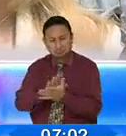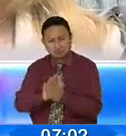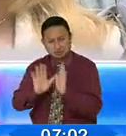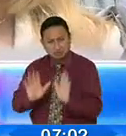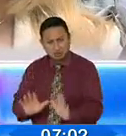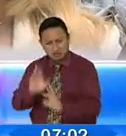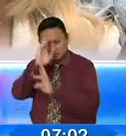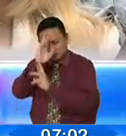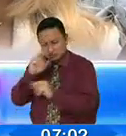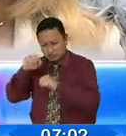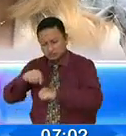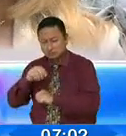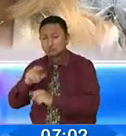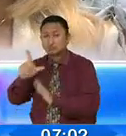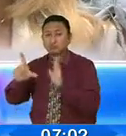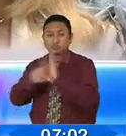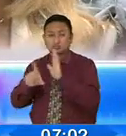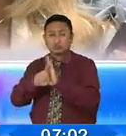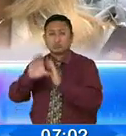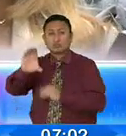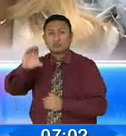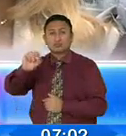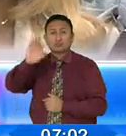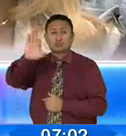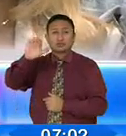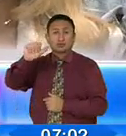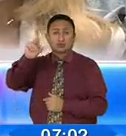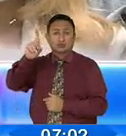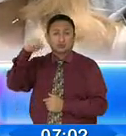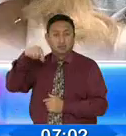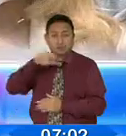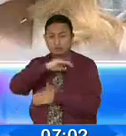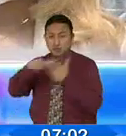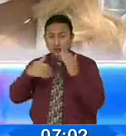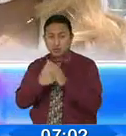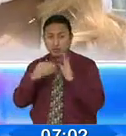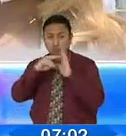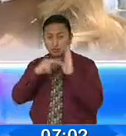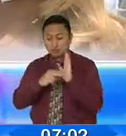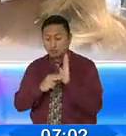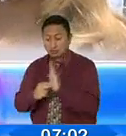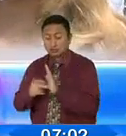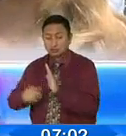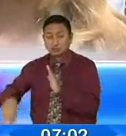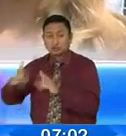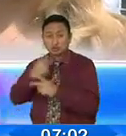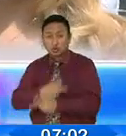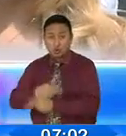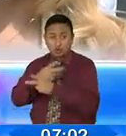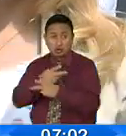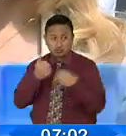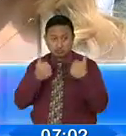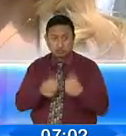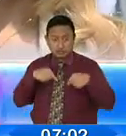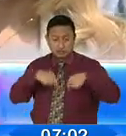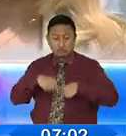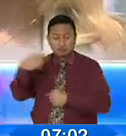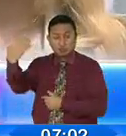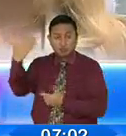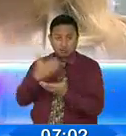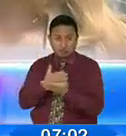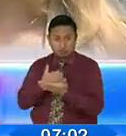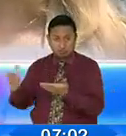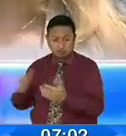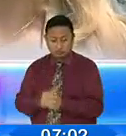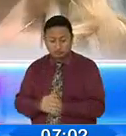todo basado en la ley, en el COTAD, que dio todos los instrumentos y que el Consejo debidamente lo hizo para la remoción, se